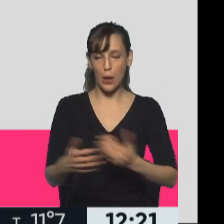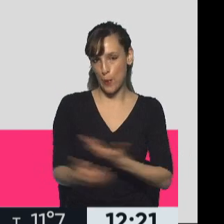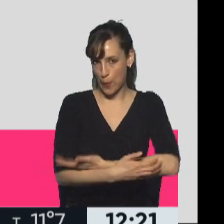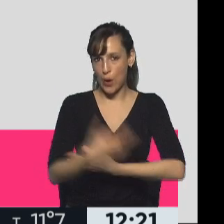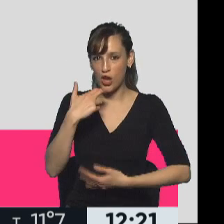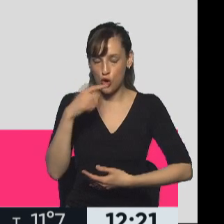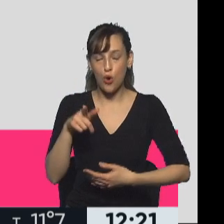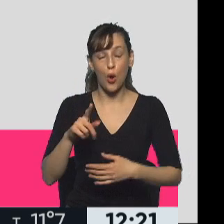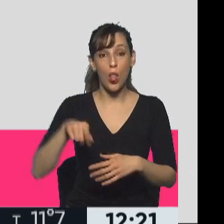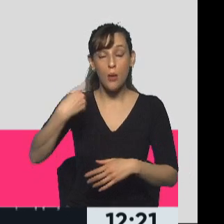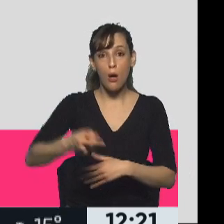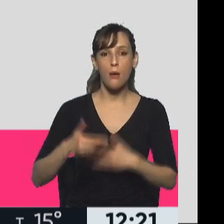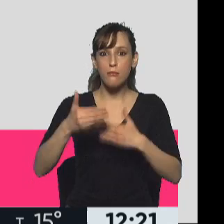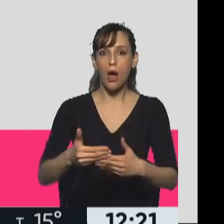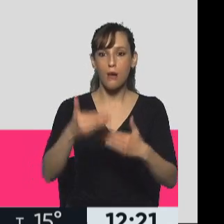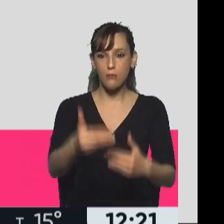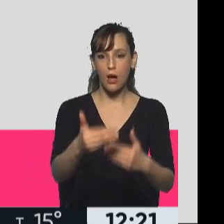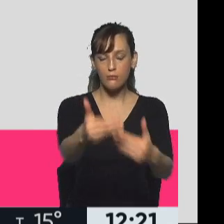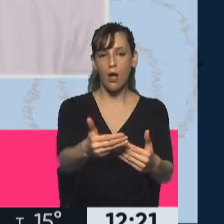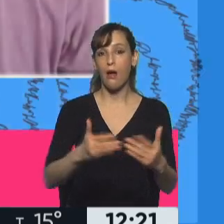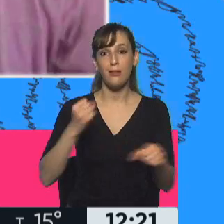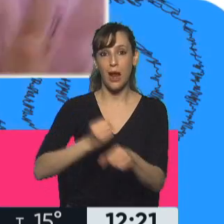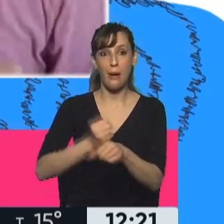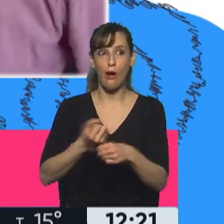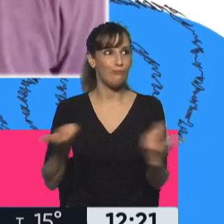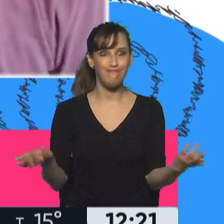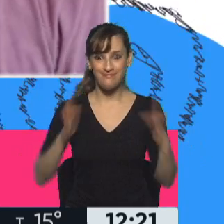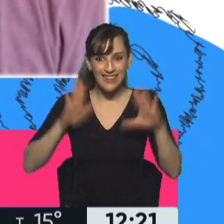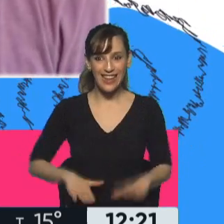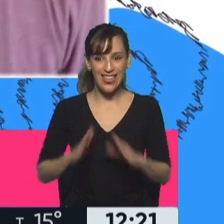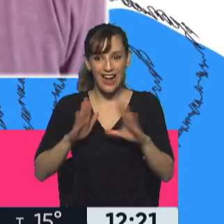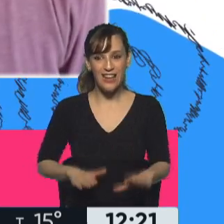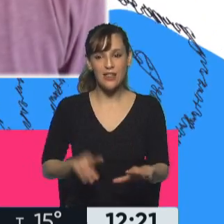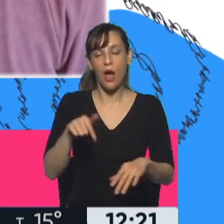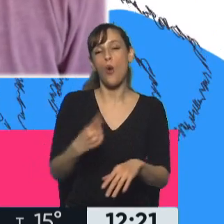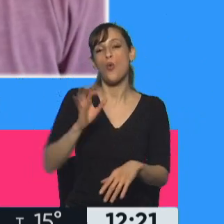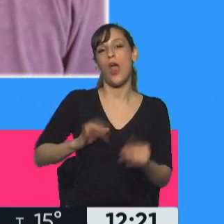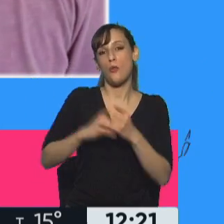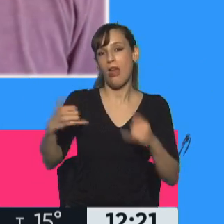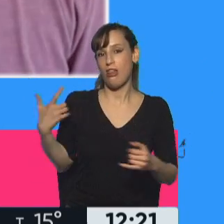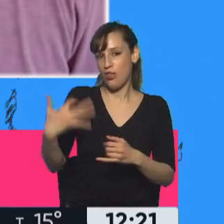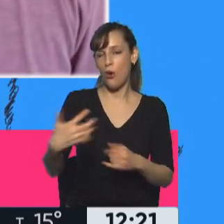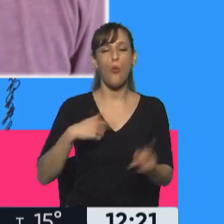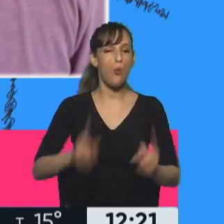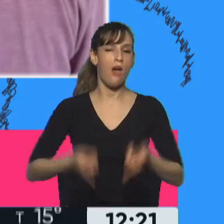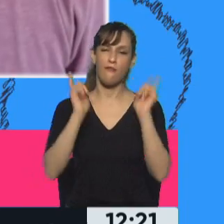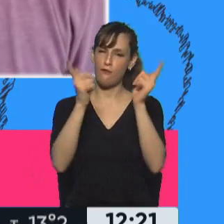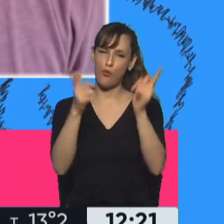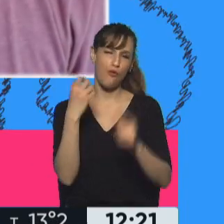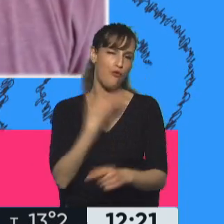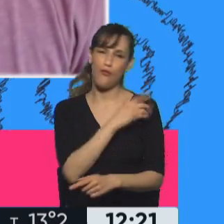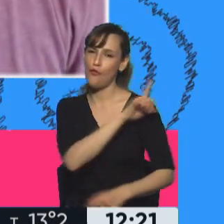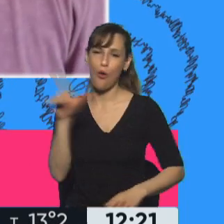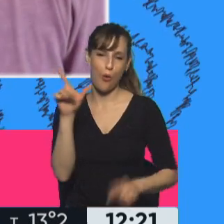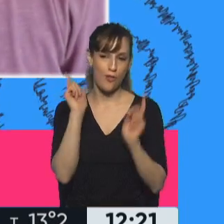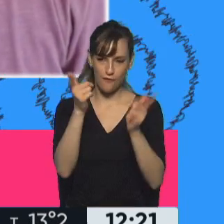bueno, esa etapa continuó y seguimos hasta hoy, año y medio. Y la estoy disfrutando a full. No te puedo explicar